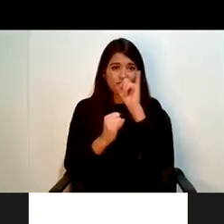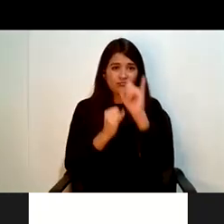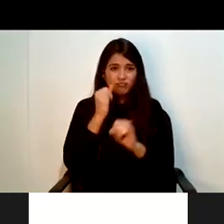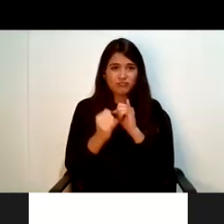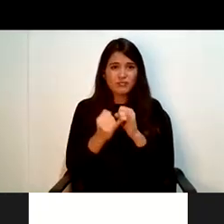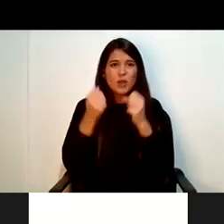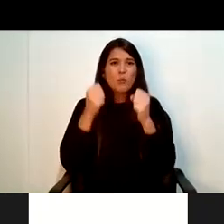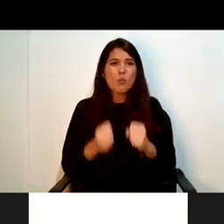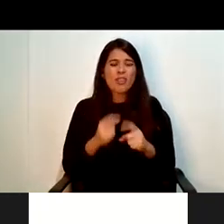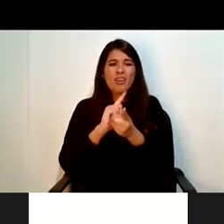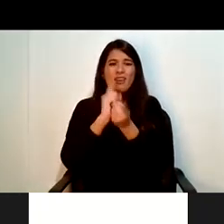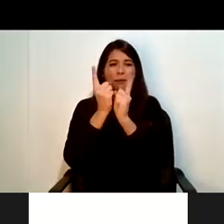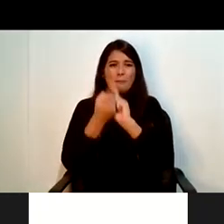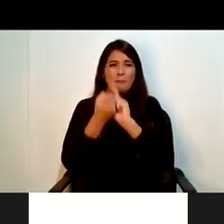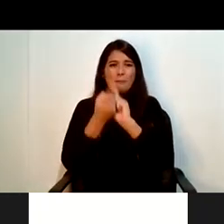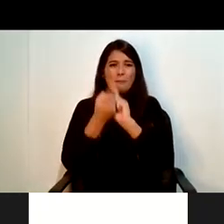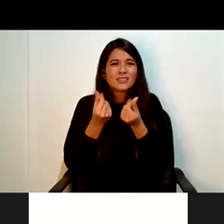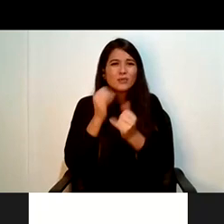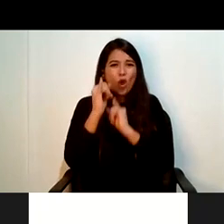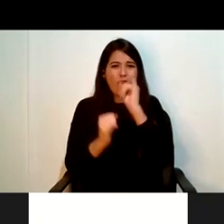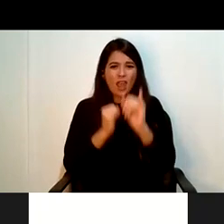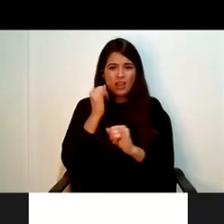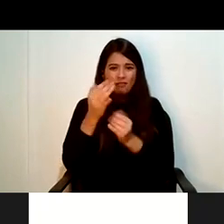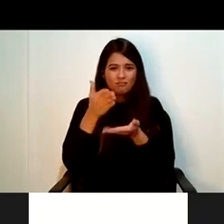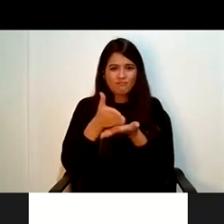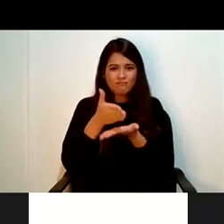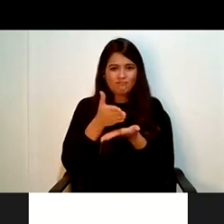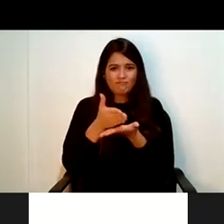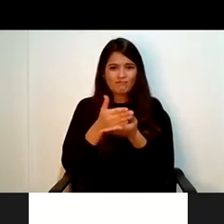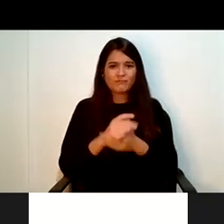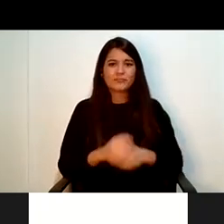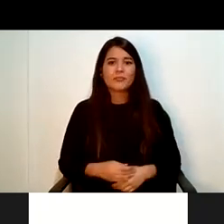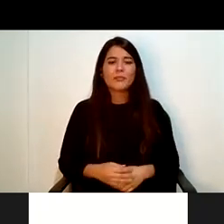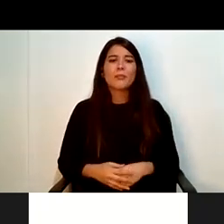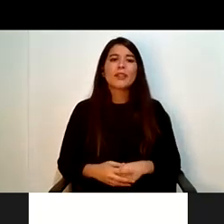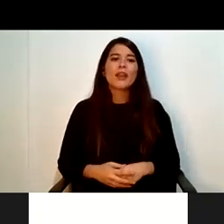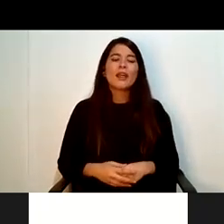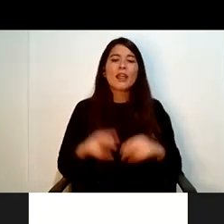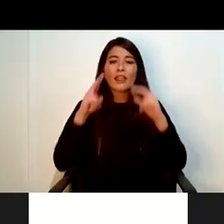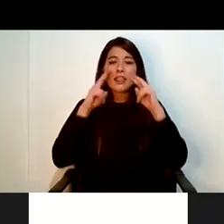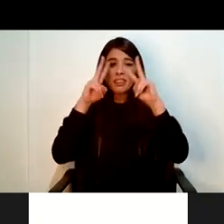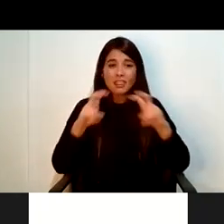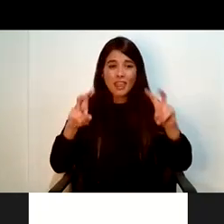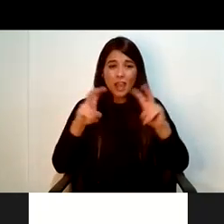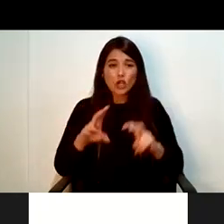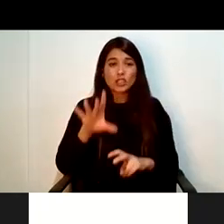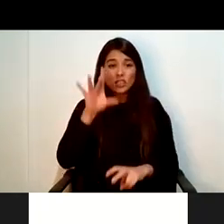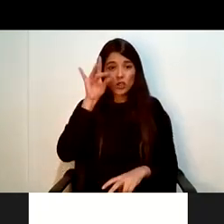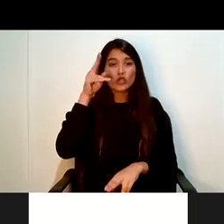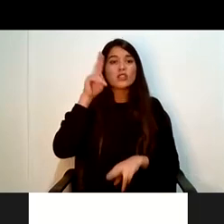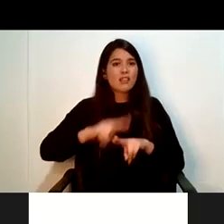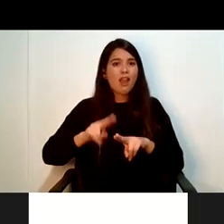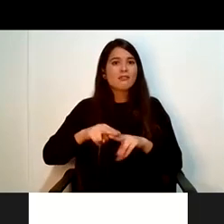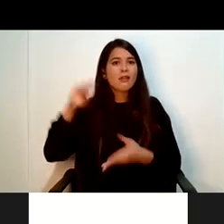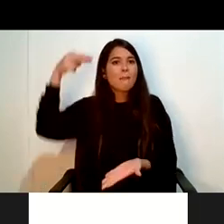través de lo online. El diagnóstico se hace presencial. De hecho,